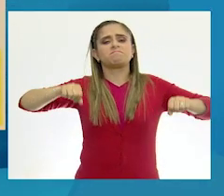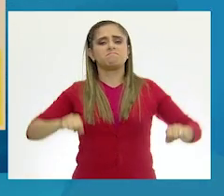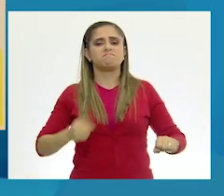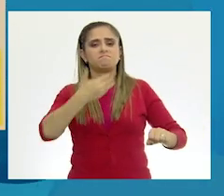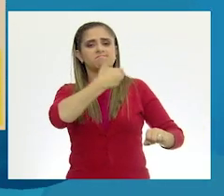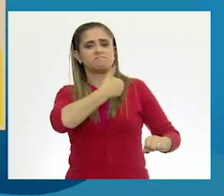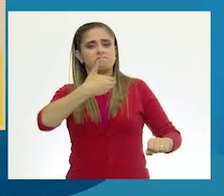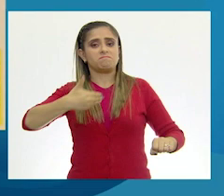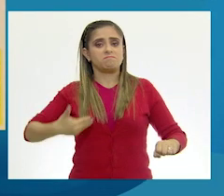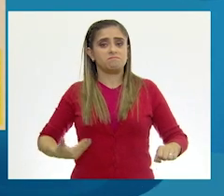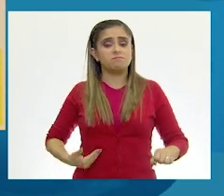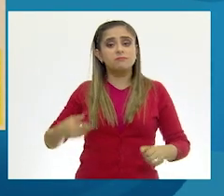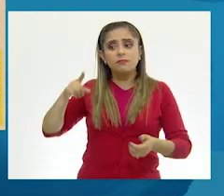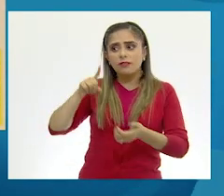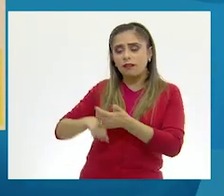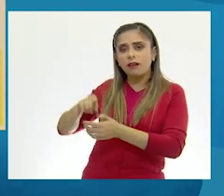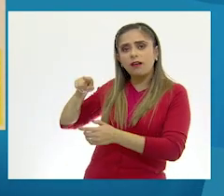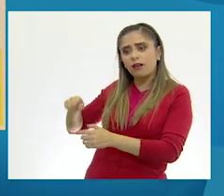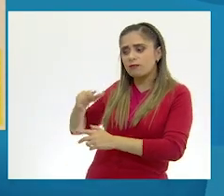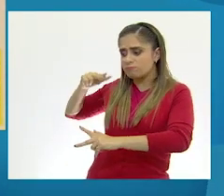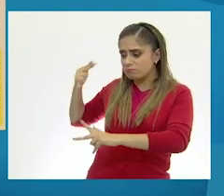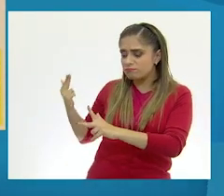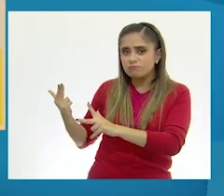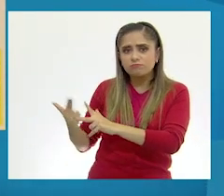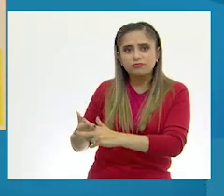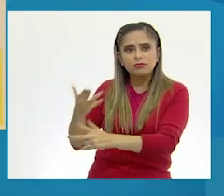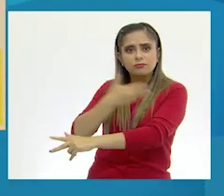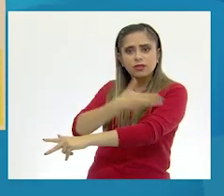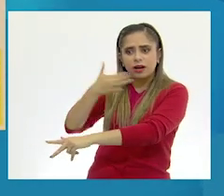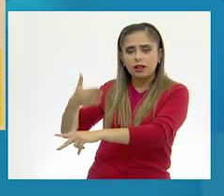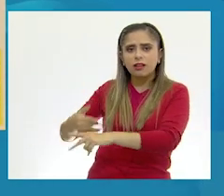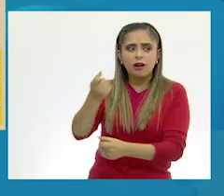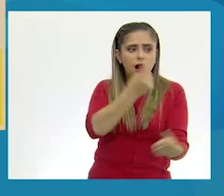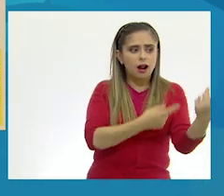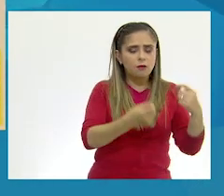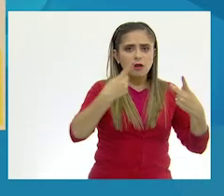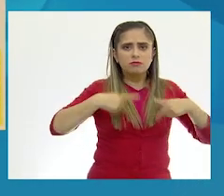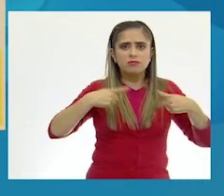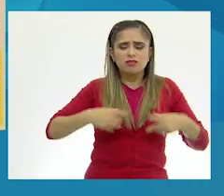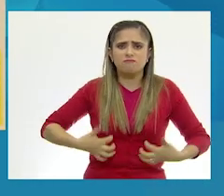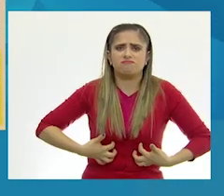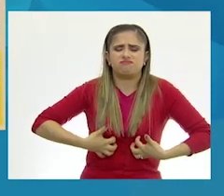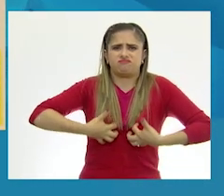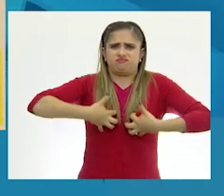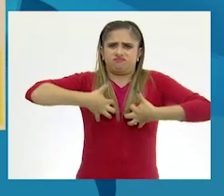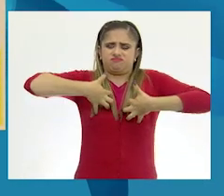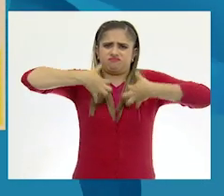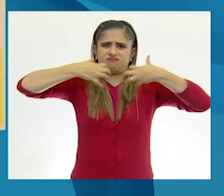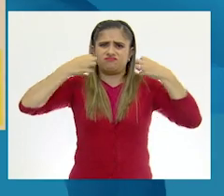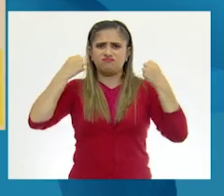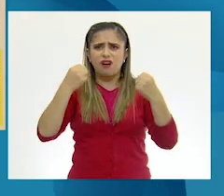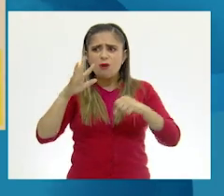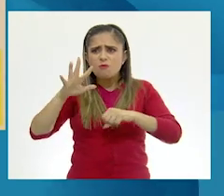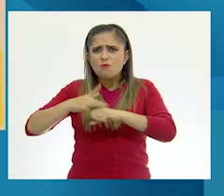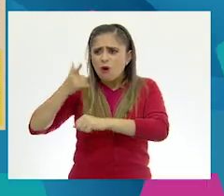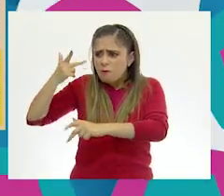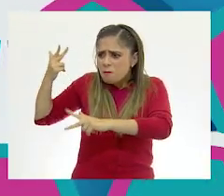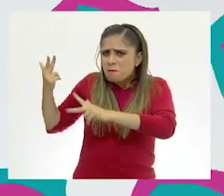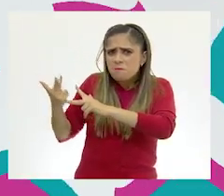Madero indignó a todo el país y la lucha contra Huerta se extendió por todas